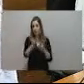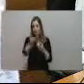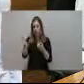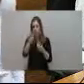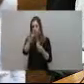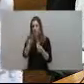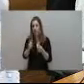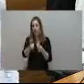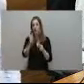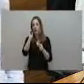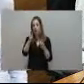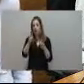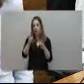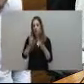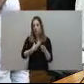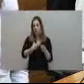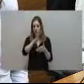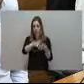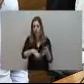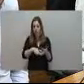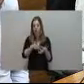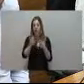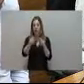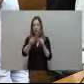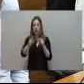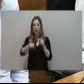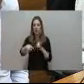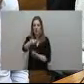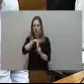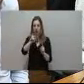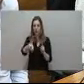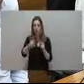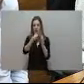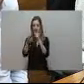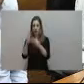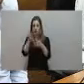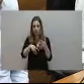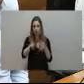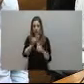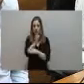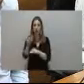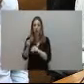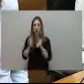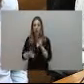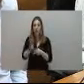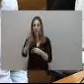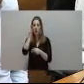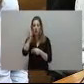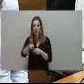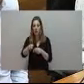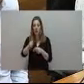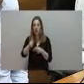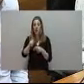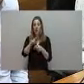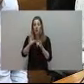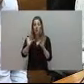es el caso del Ayuntamiento de Barcelona, el Departamento de Medio Ambiente y Vivienda de Cataluña, el Instituto Vasco de la Mujer, la Comunidad Foral de Navarra o